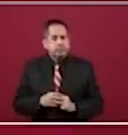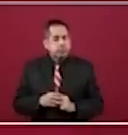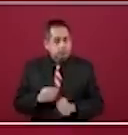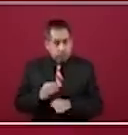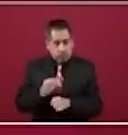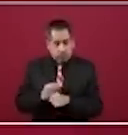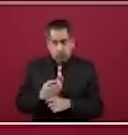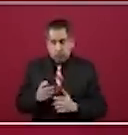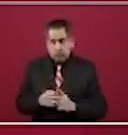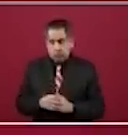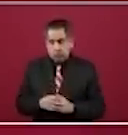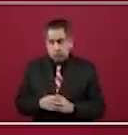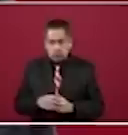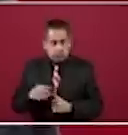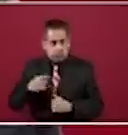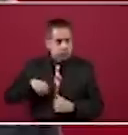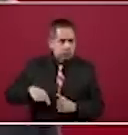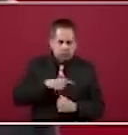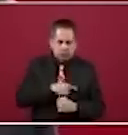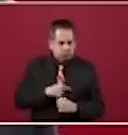estamos apalancados,